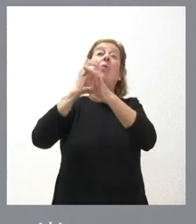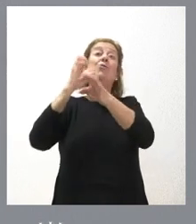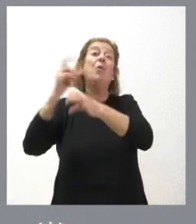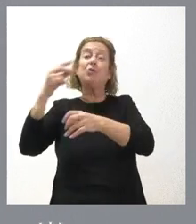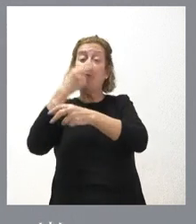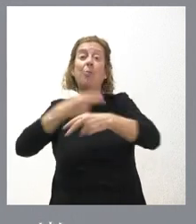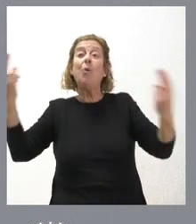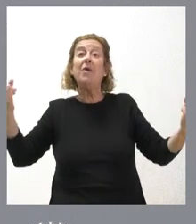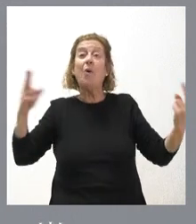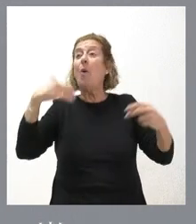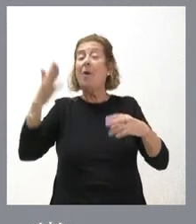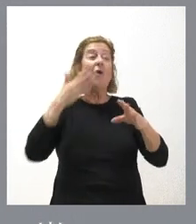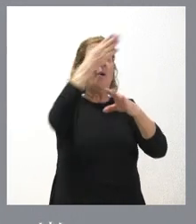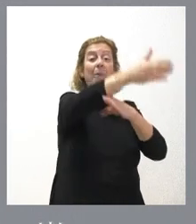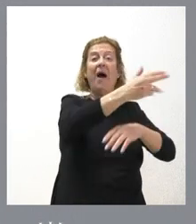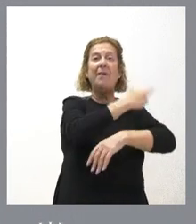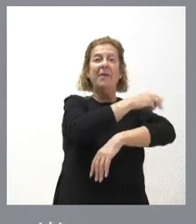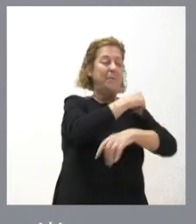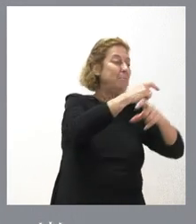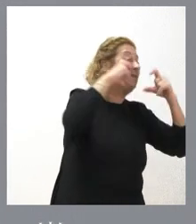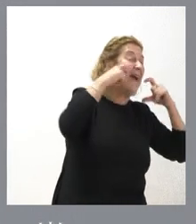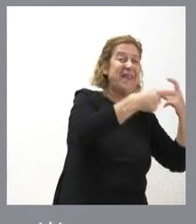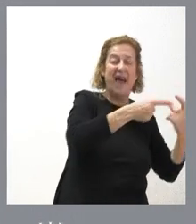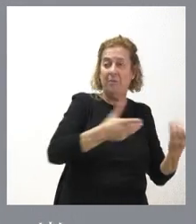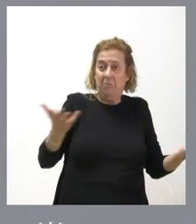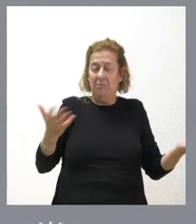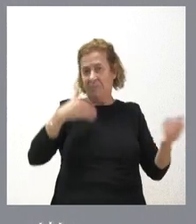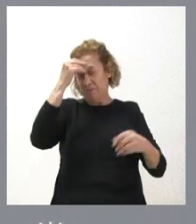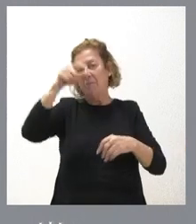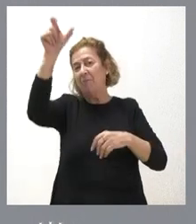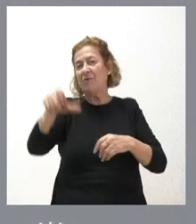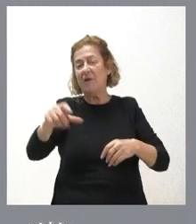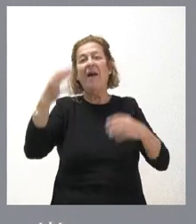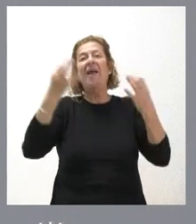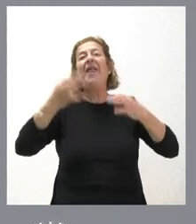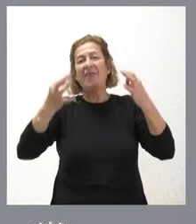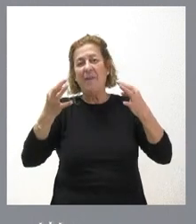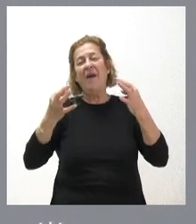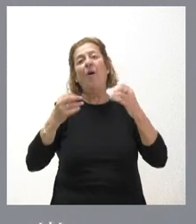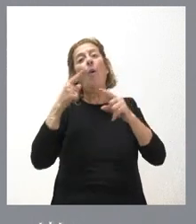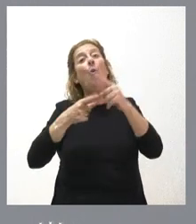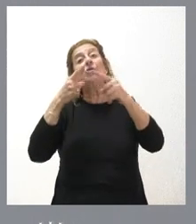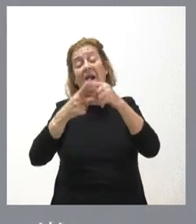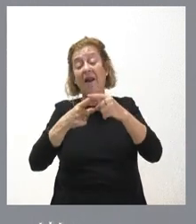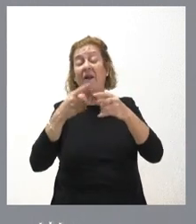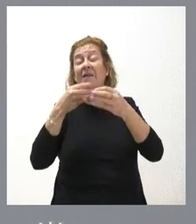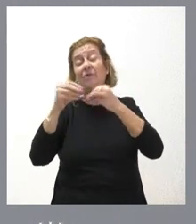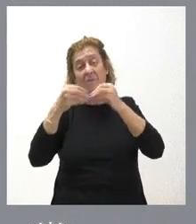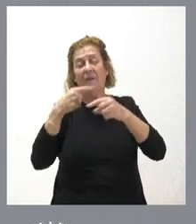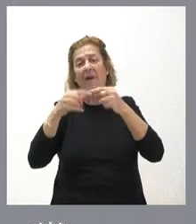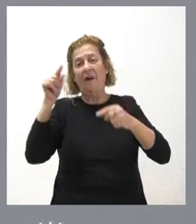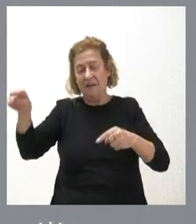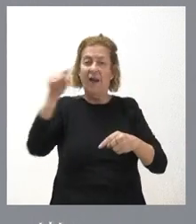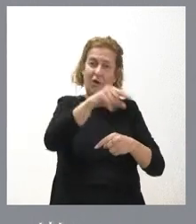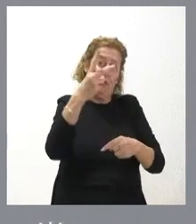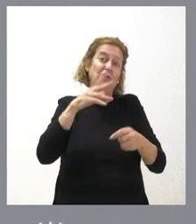público y cuando entre el cro sanitarios ti que por la maac grilla Yo creo que si alguien tiene que utilizar tios instrumentos los tiene que utilizar lógicamente con